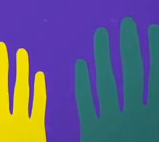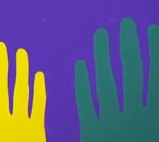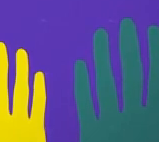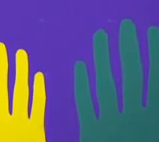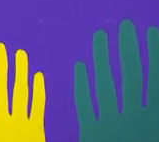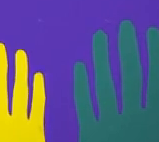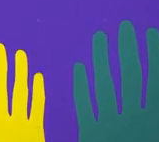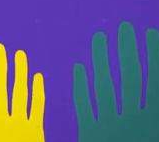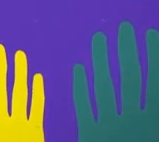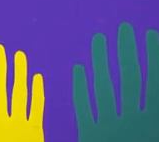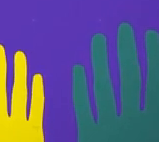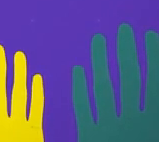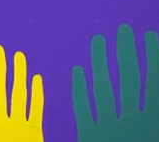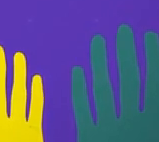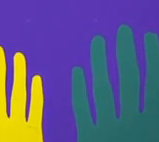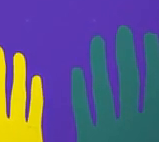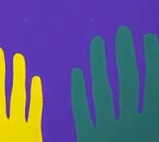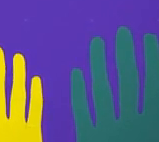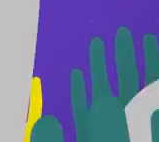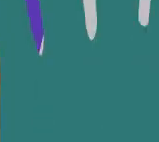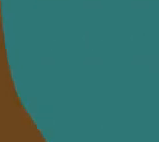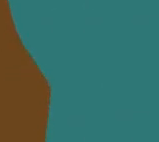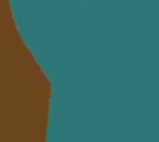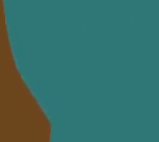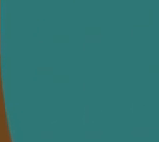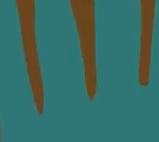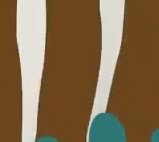crueles, inhumanos o degradantes.